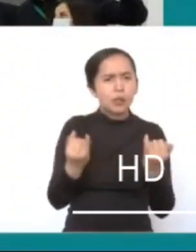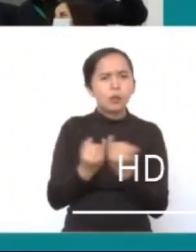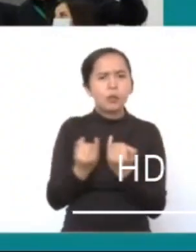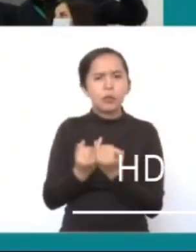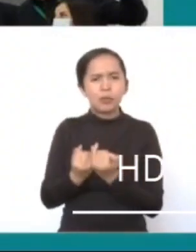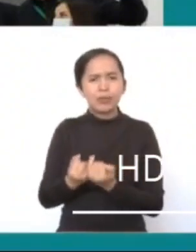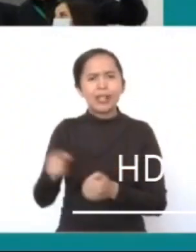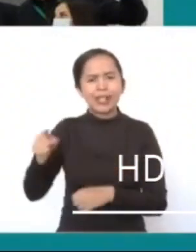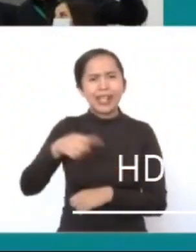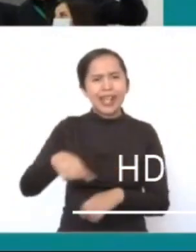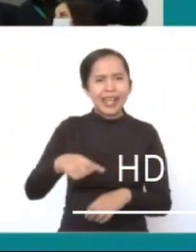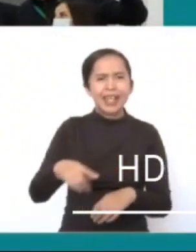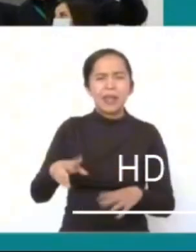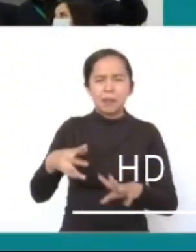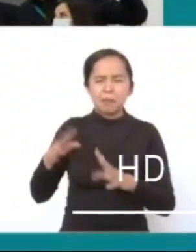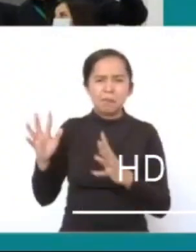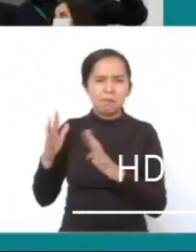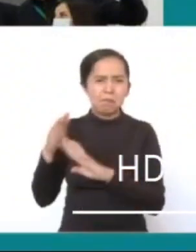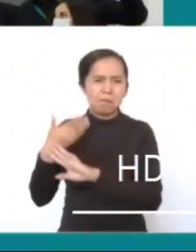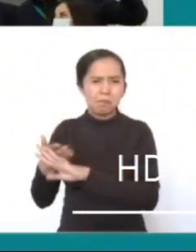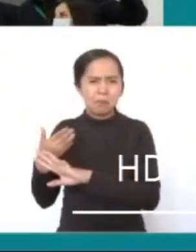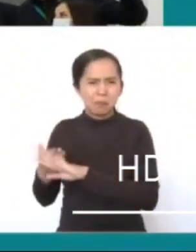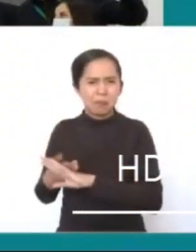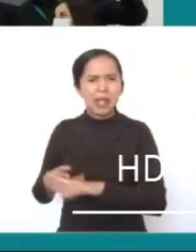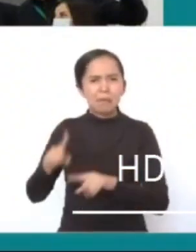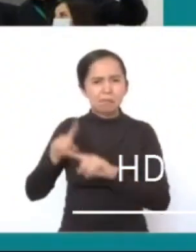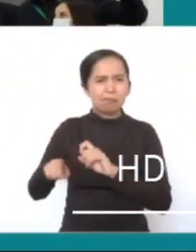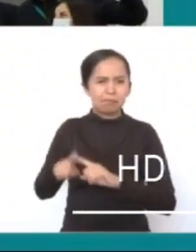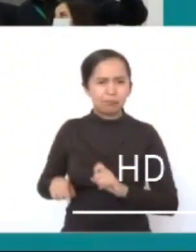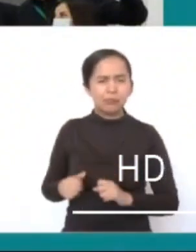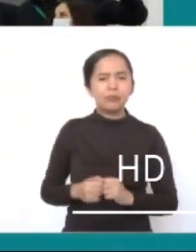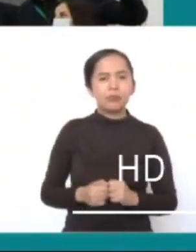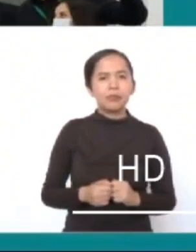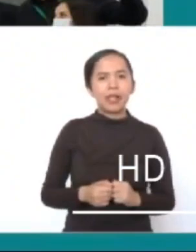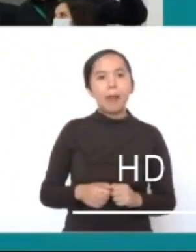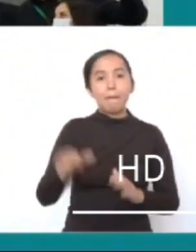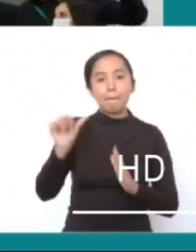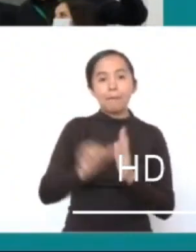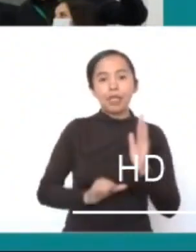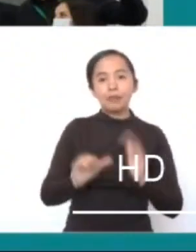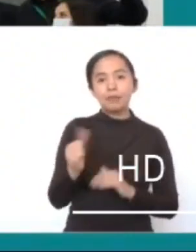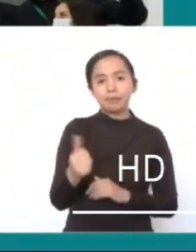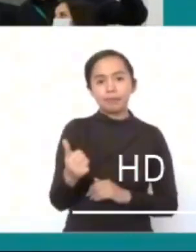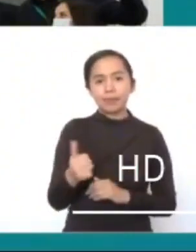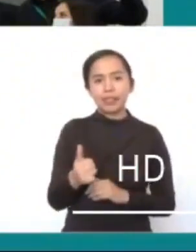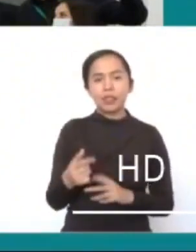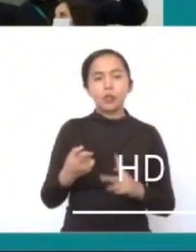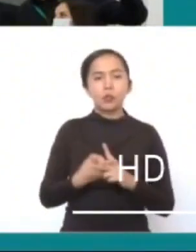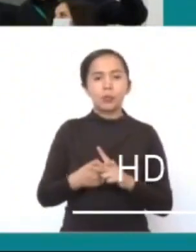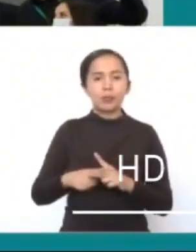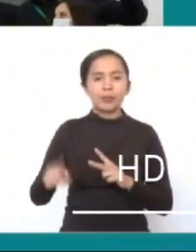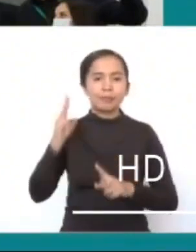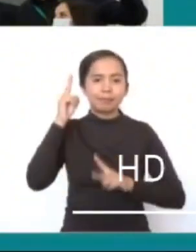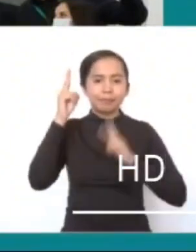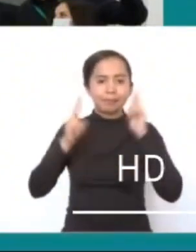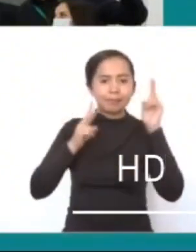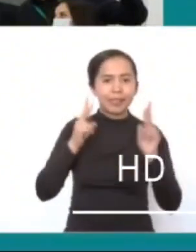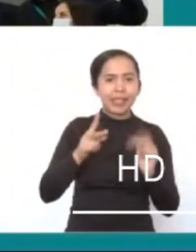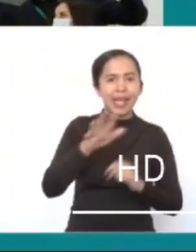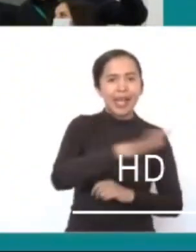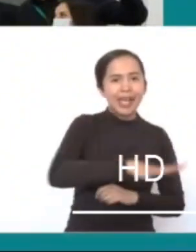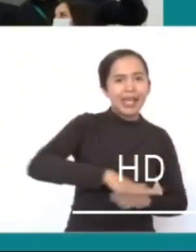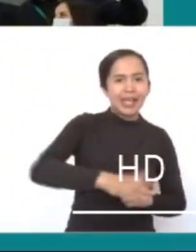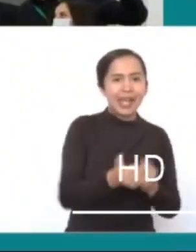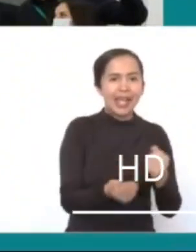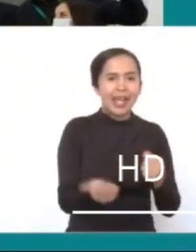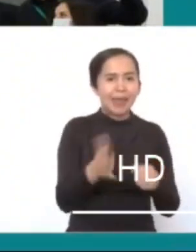cualquier expresión de violencia de género. Así, en el mes de agosto se realizó una visita a las áreas